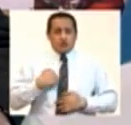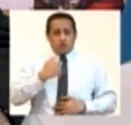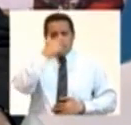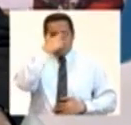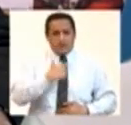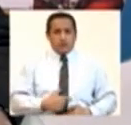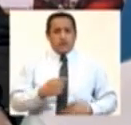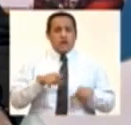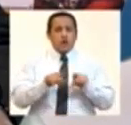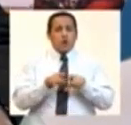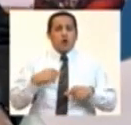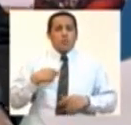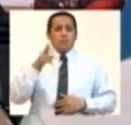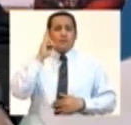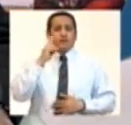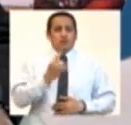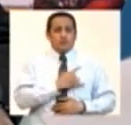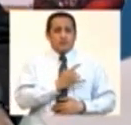como profesor